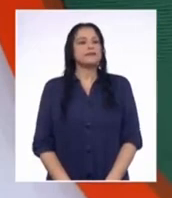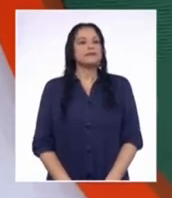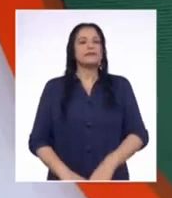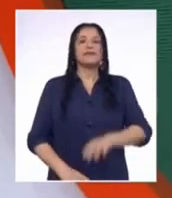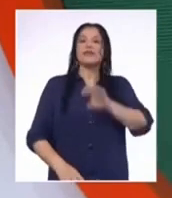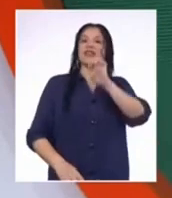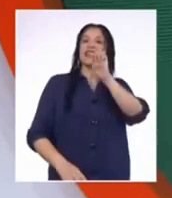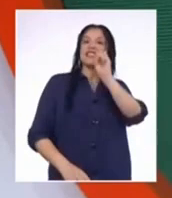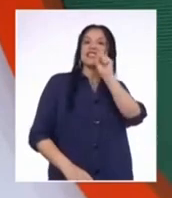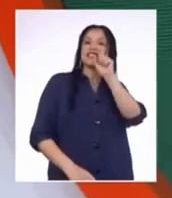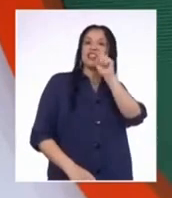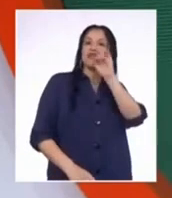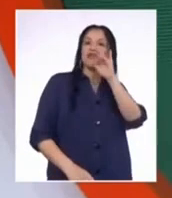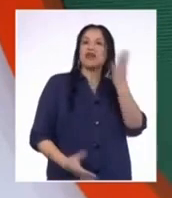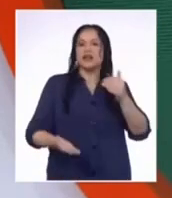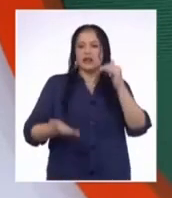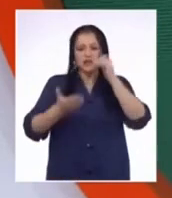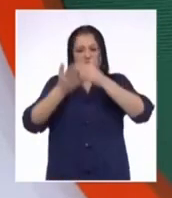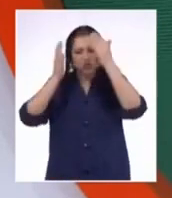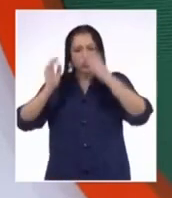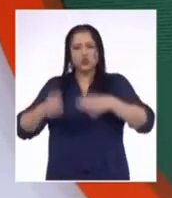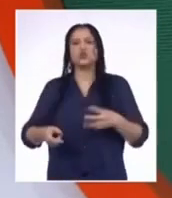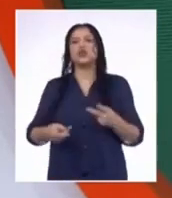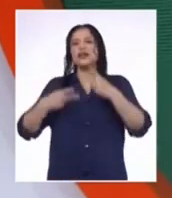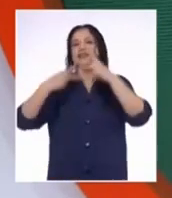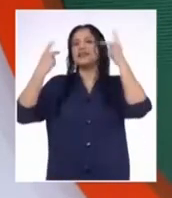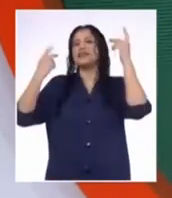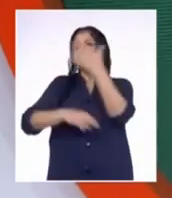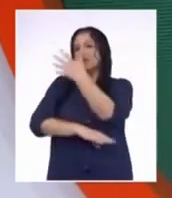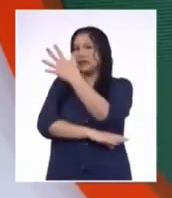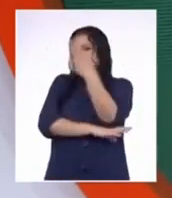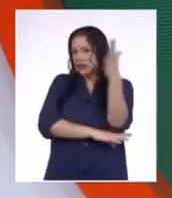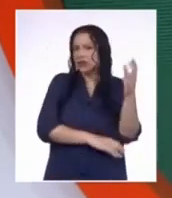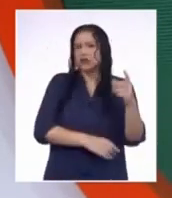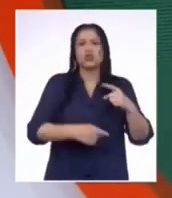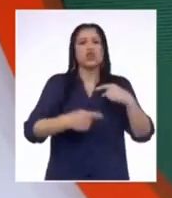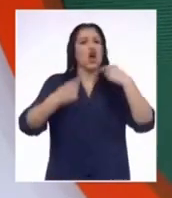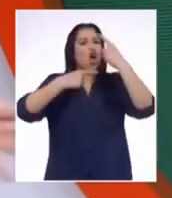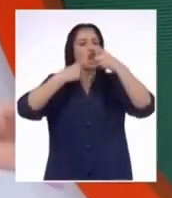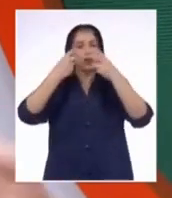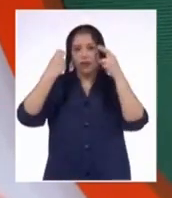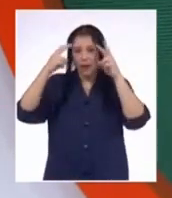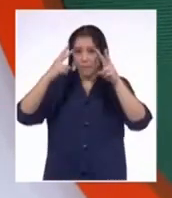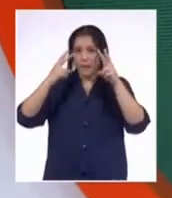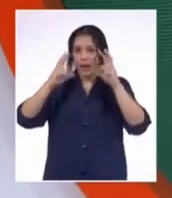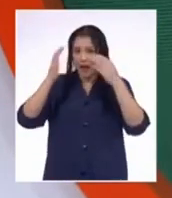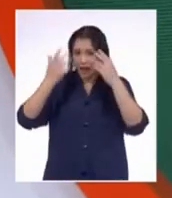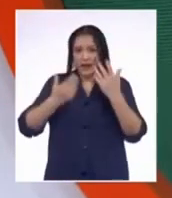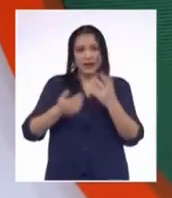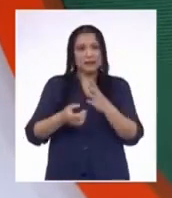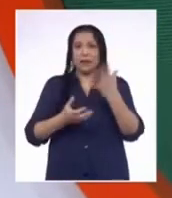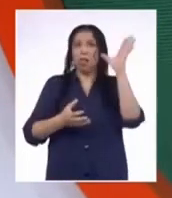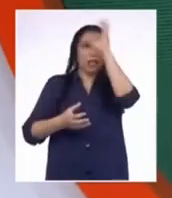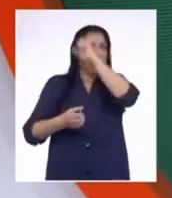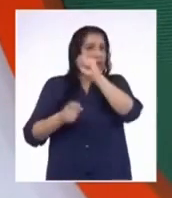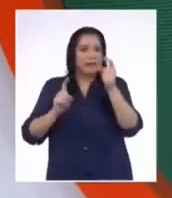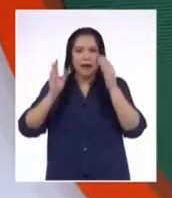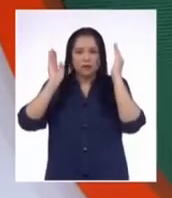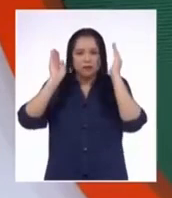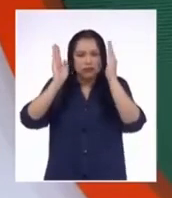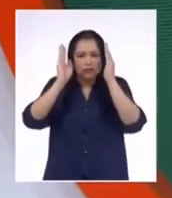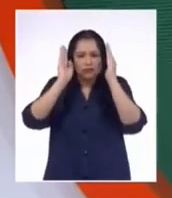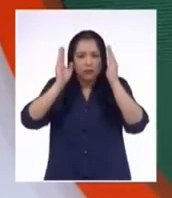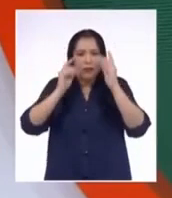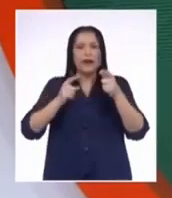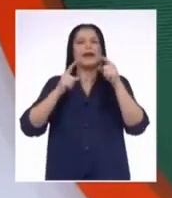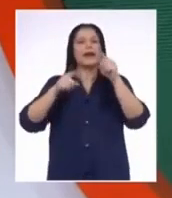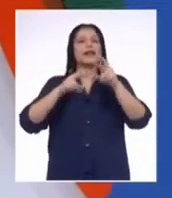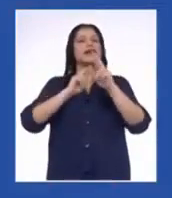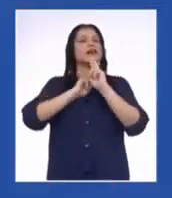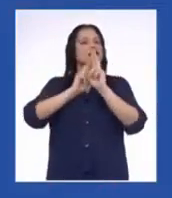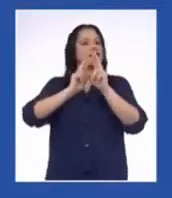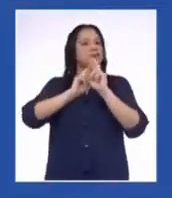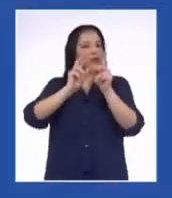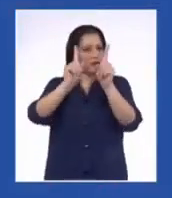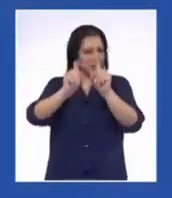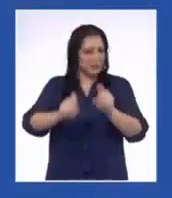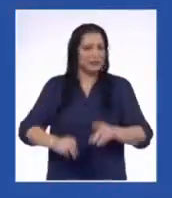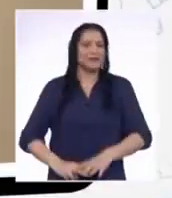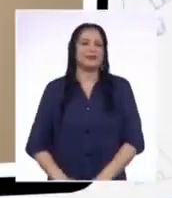Stephanie, estudiante de Iquitos, está siguiendo la programación día a día. No se pierde ninguna. Y aquí está su